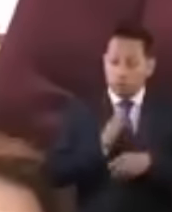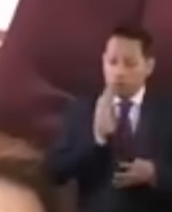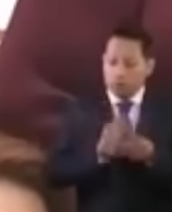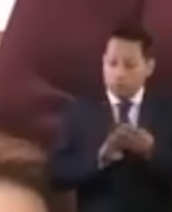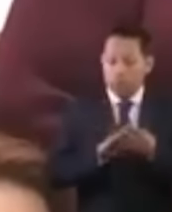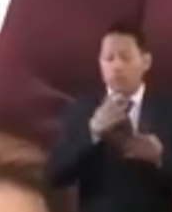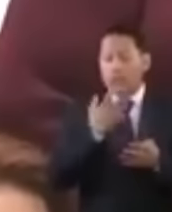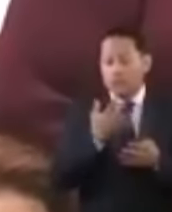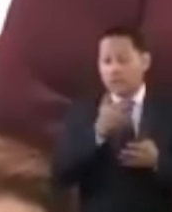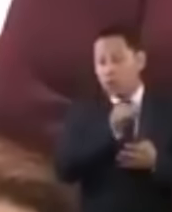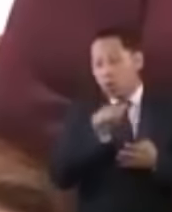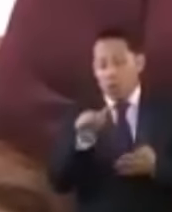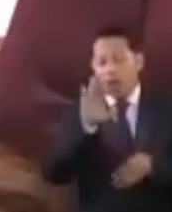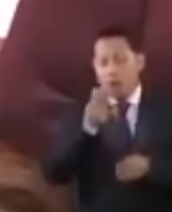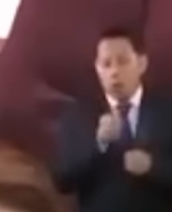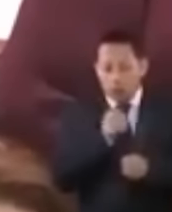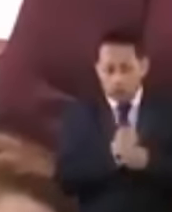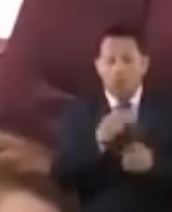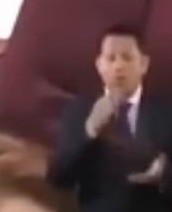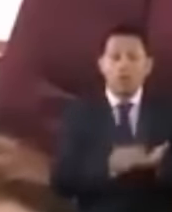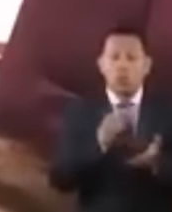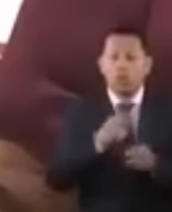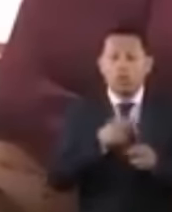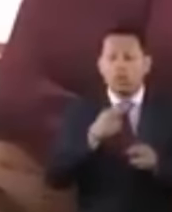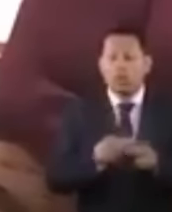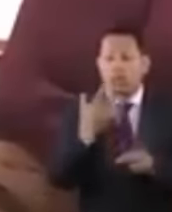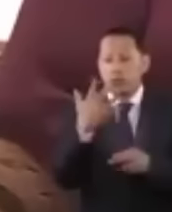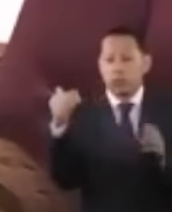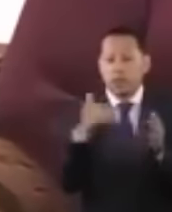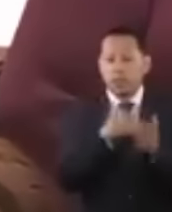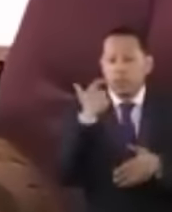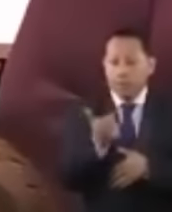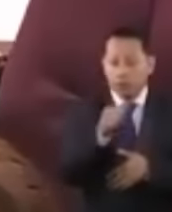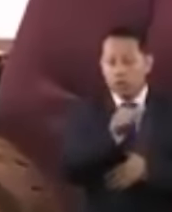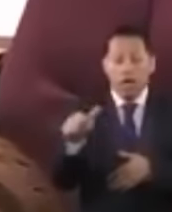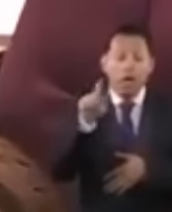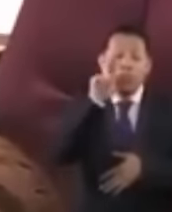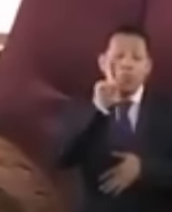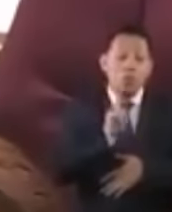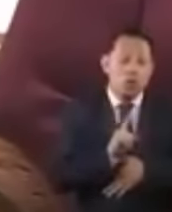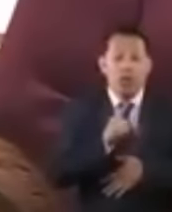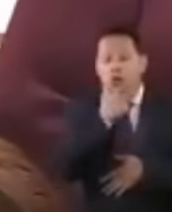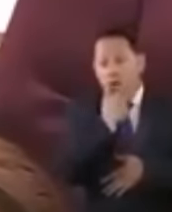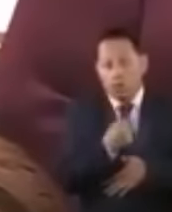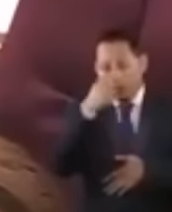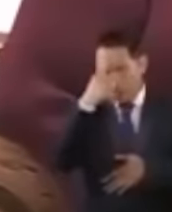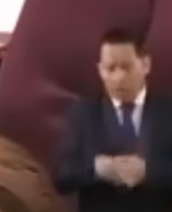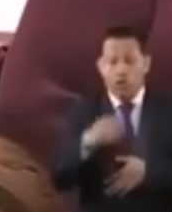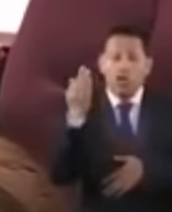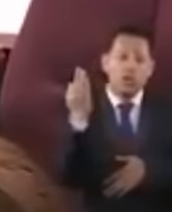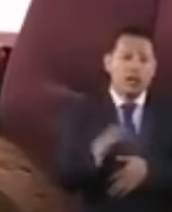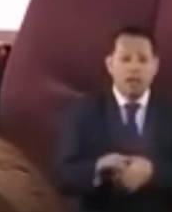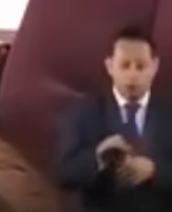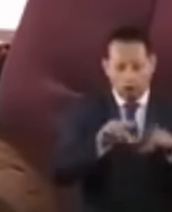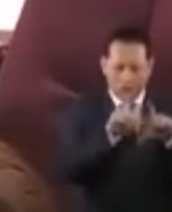a 40 años y multa hasta de 50,000 pesos al mexicano que cometa traición a la patria